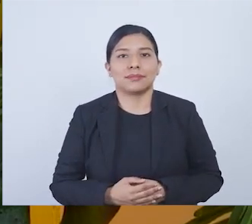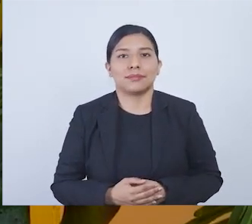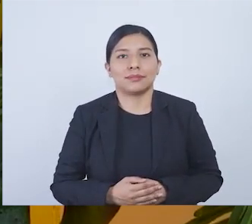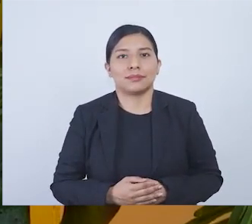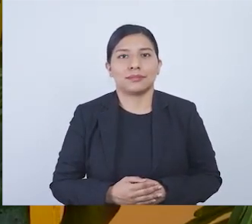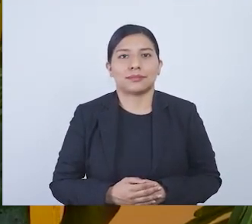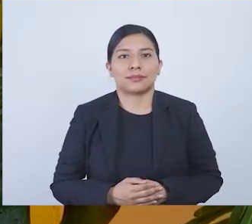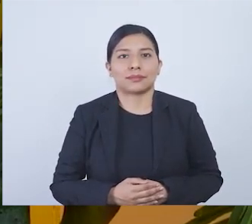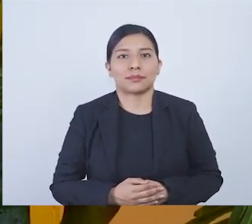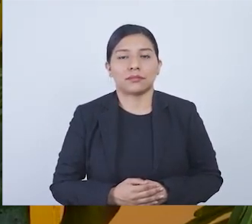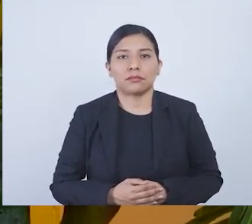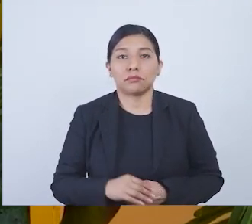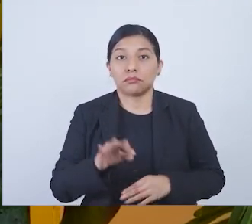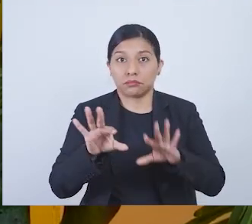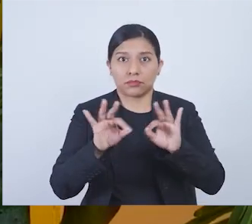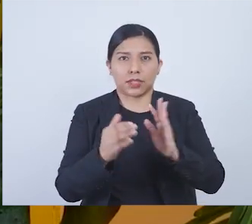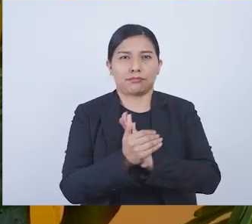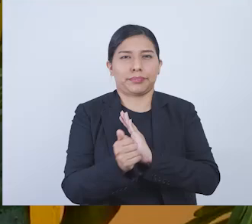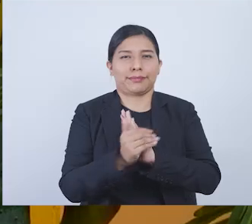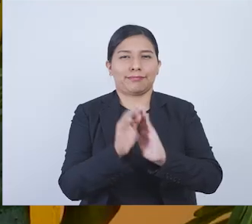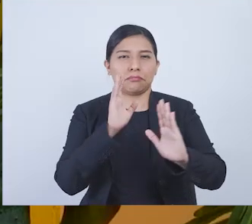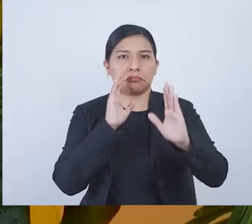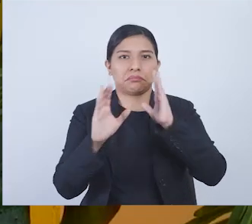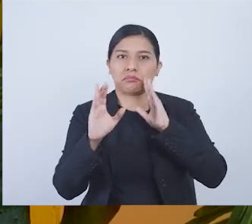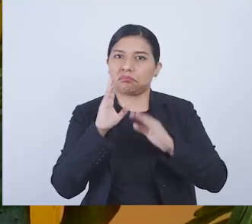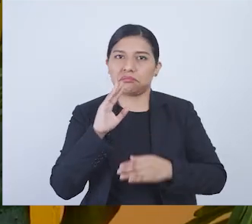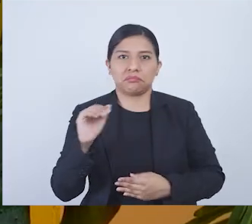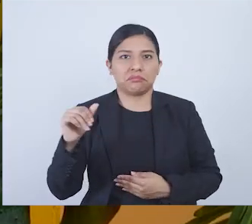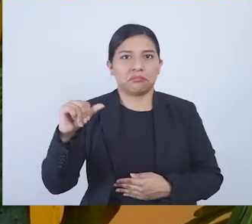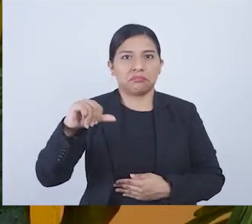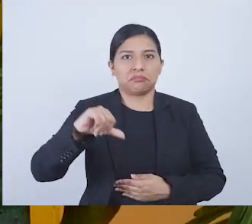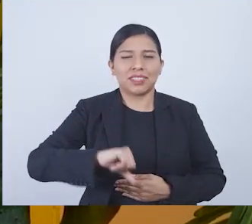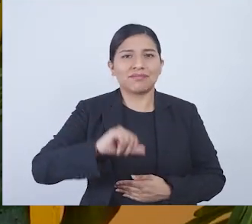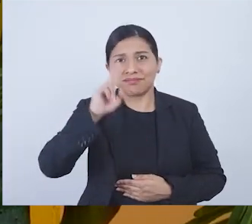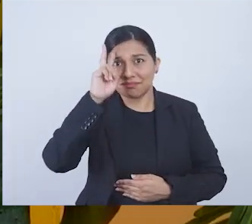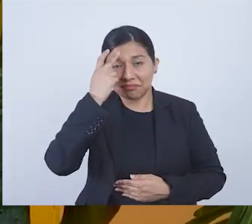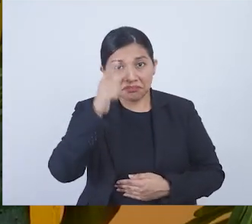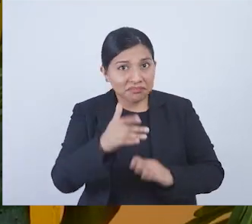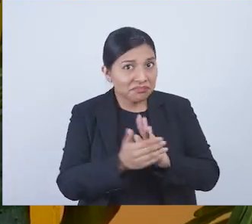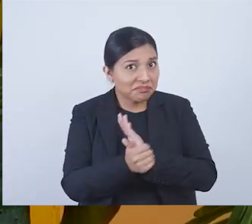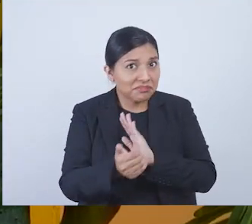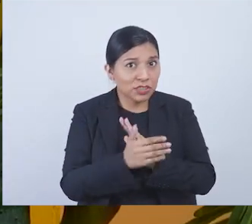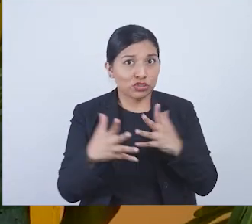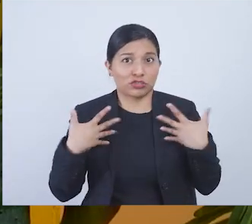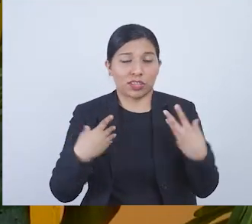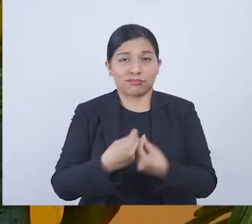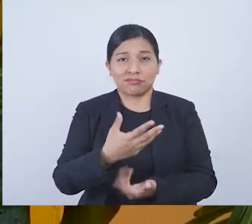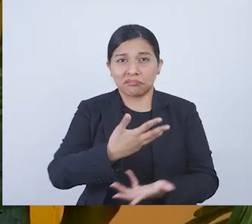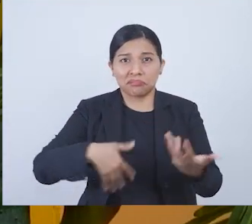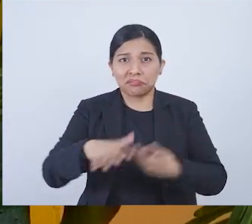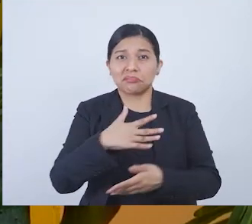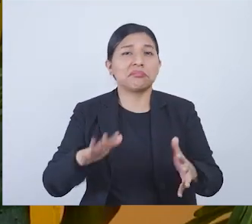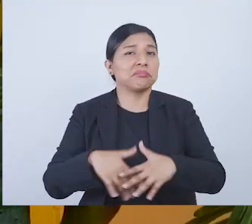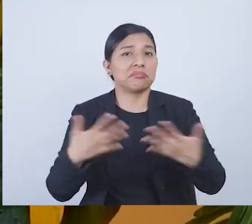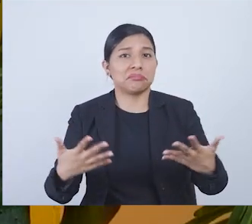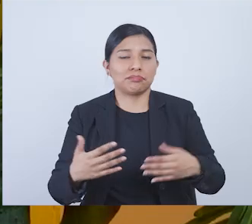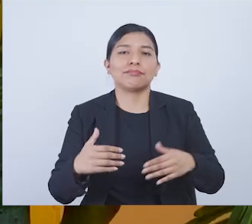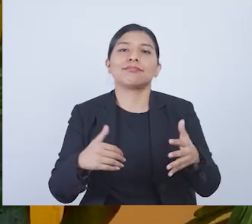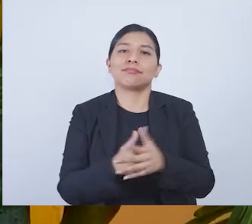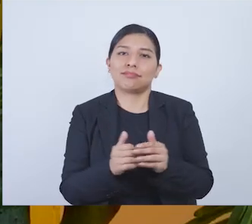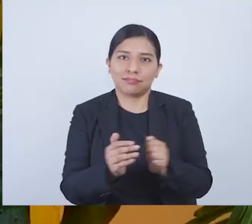una disminución en la capacidad de comunicación. ¿Eso a qué nos lleva en las relaciones personales y sociales? Pues a